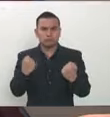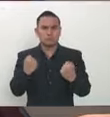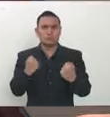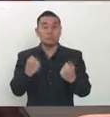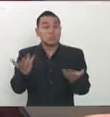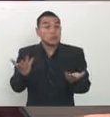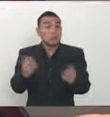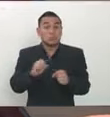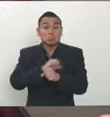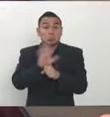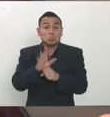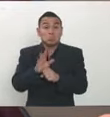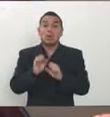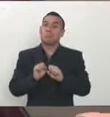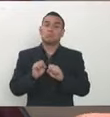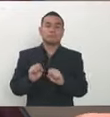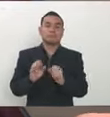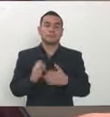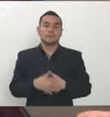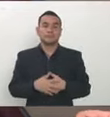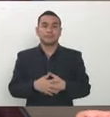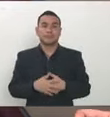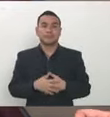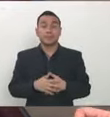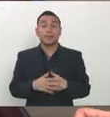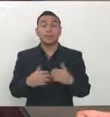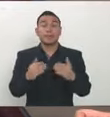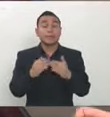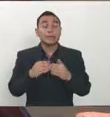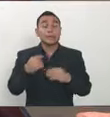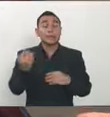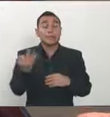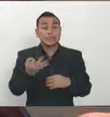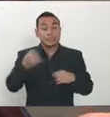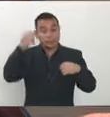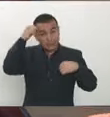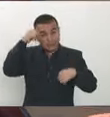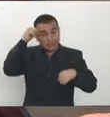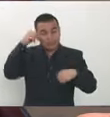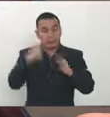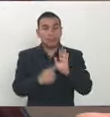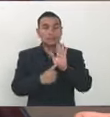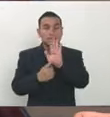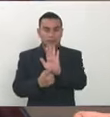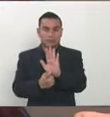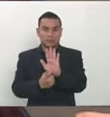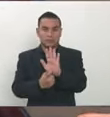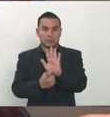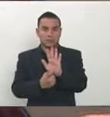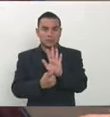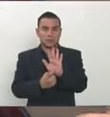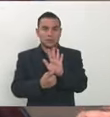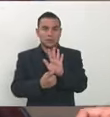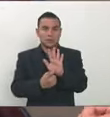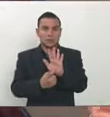el coronavirus y falleció. Y para hacerles conciencia, quiero mostrarles un video, es un video de un